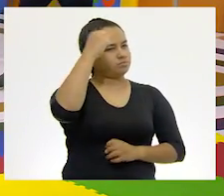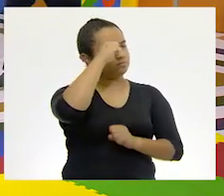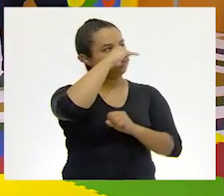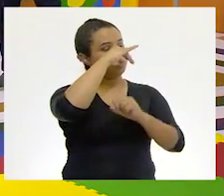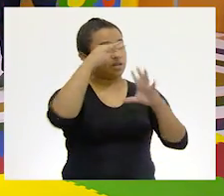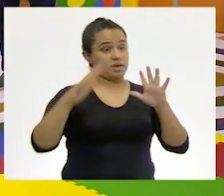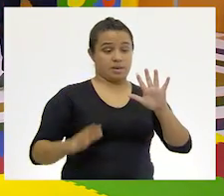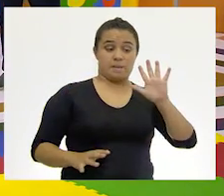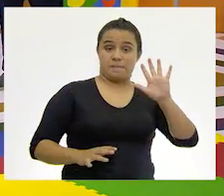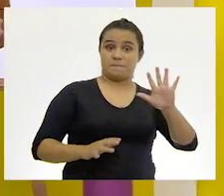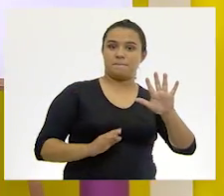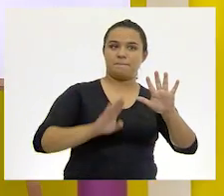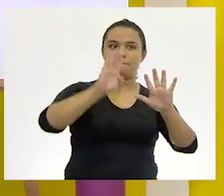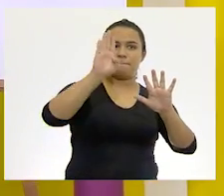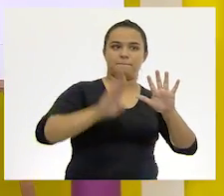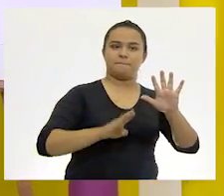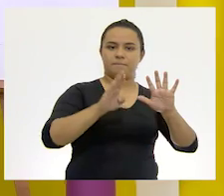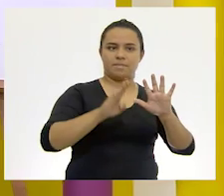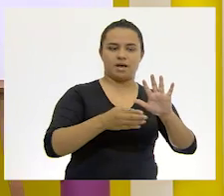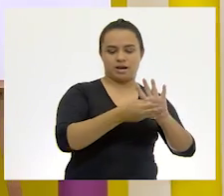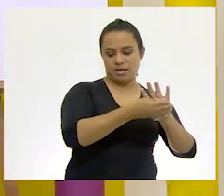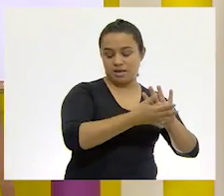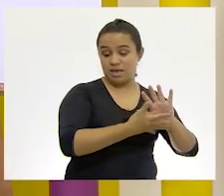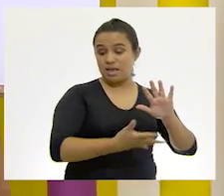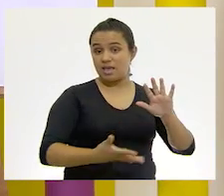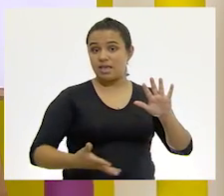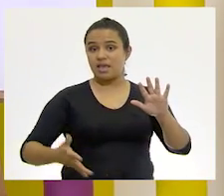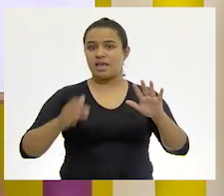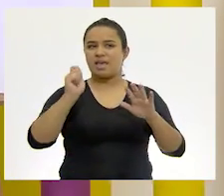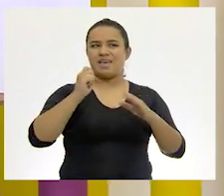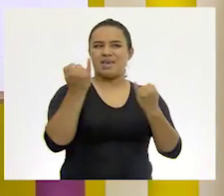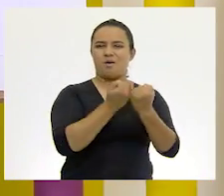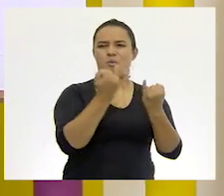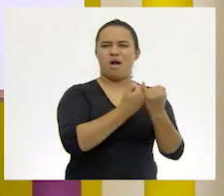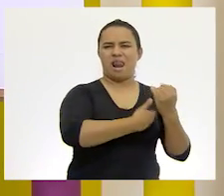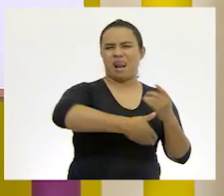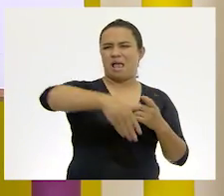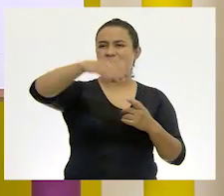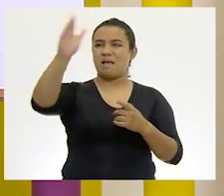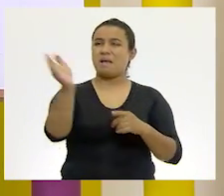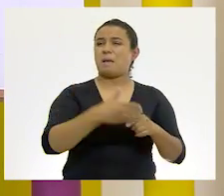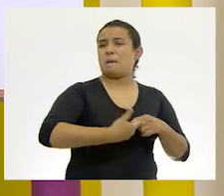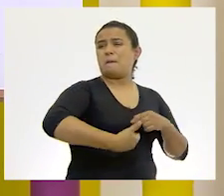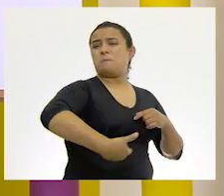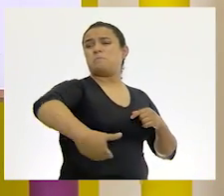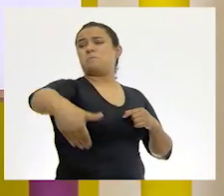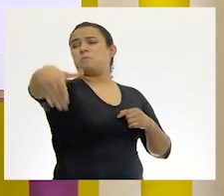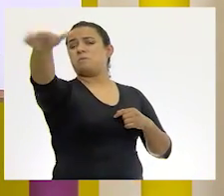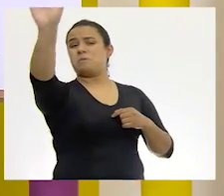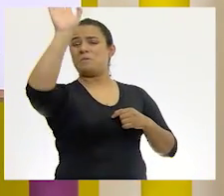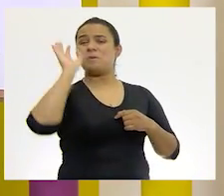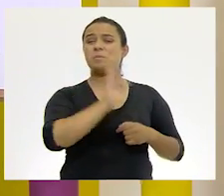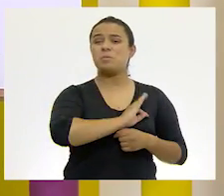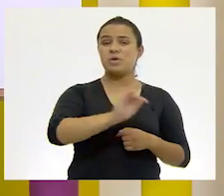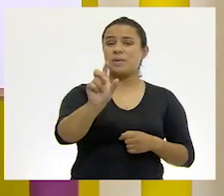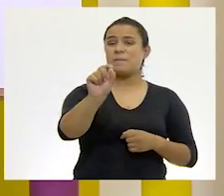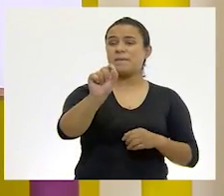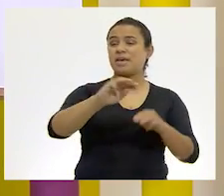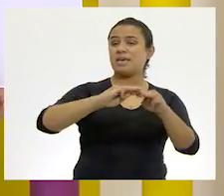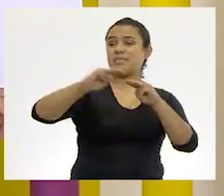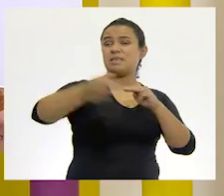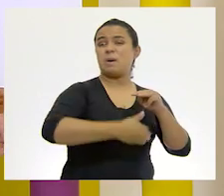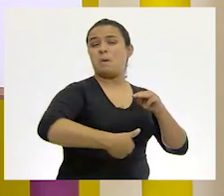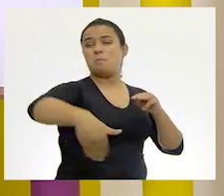Que mi mano era como la extensión de un gran pincel y llegaba a 20 metros a la distancia. Entonces, los